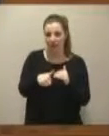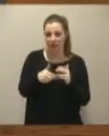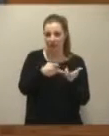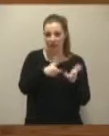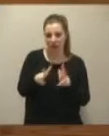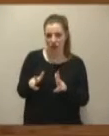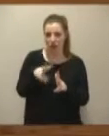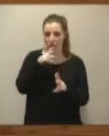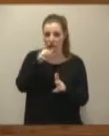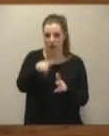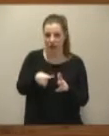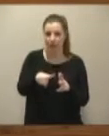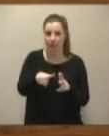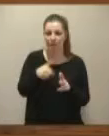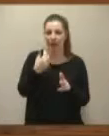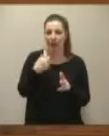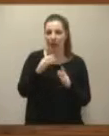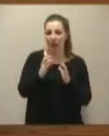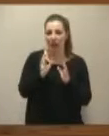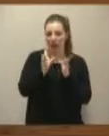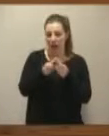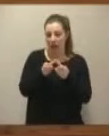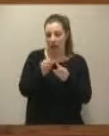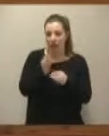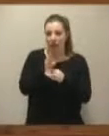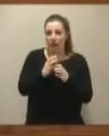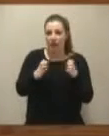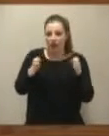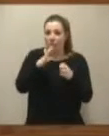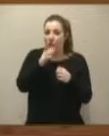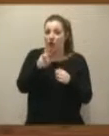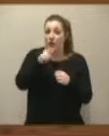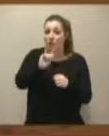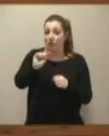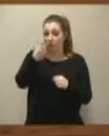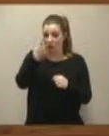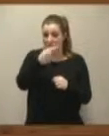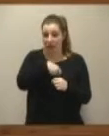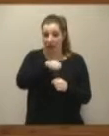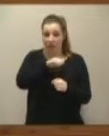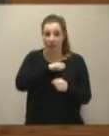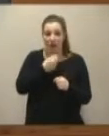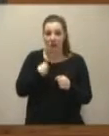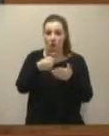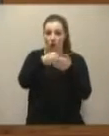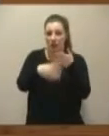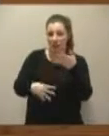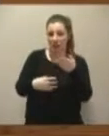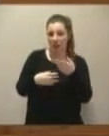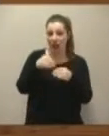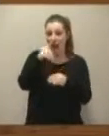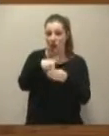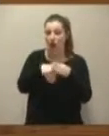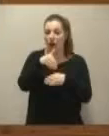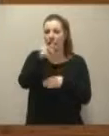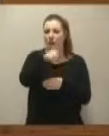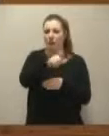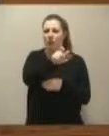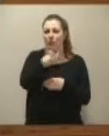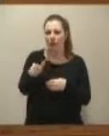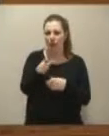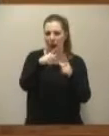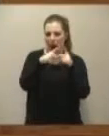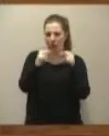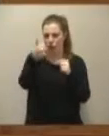Una reforma, además, que por primera vez en España desbloqueaba las listas electorales y que daba a los ciudadanos la capacidad de